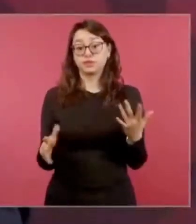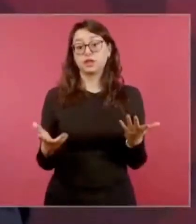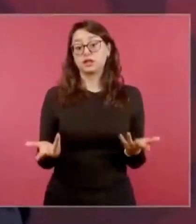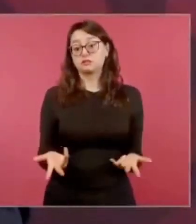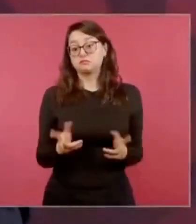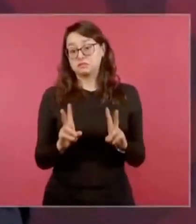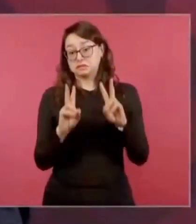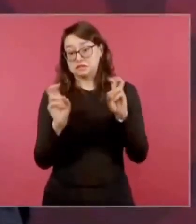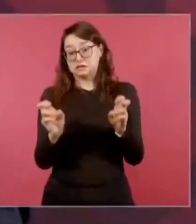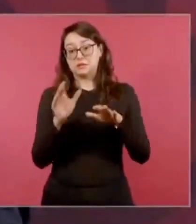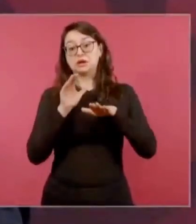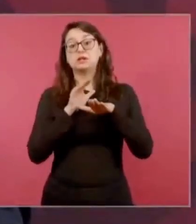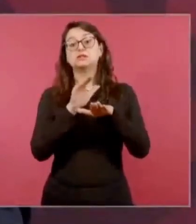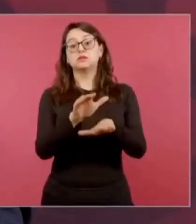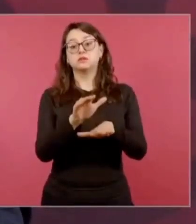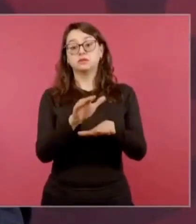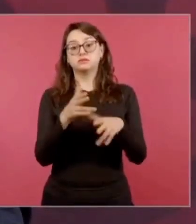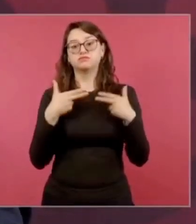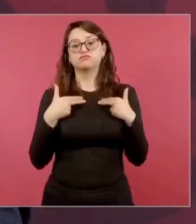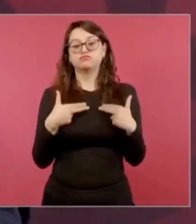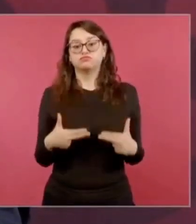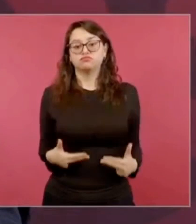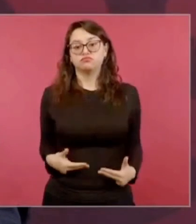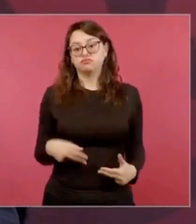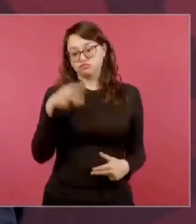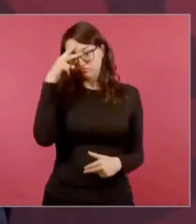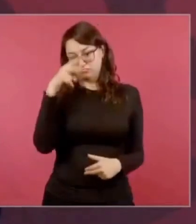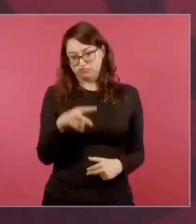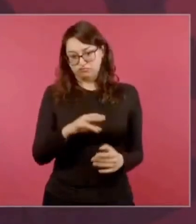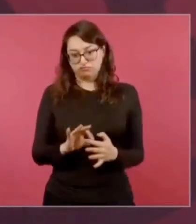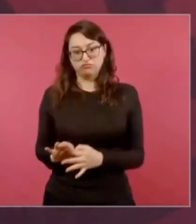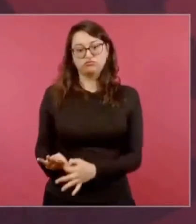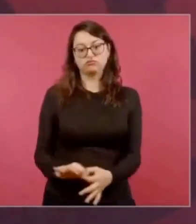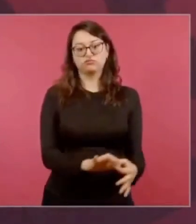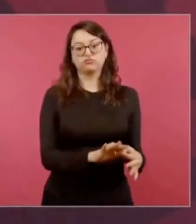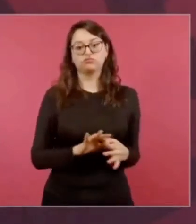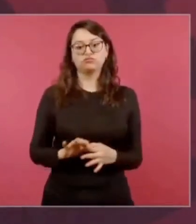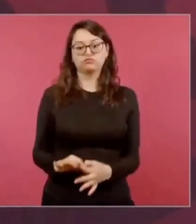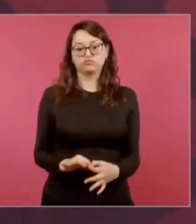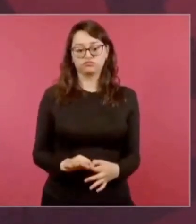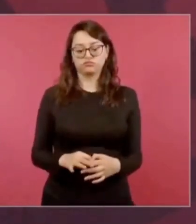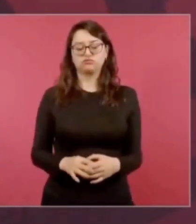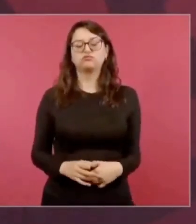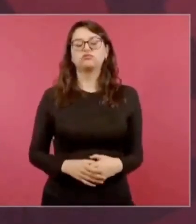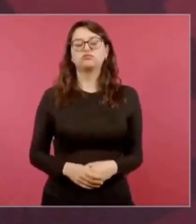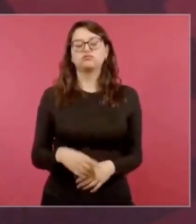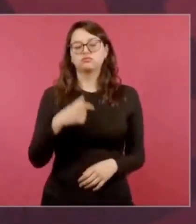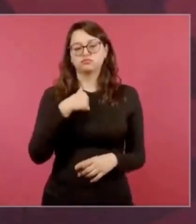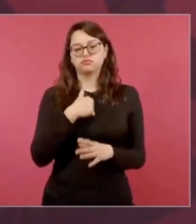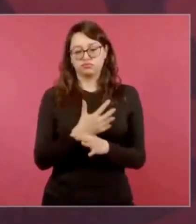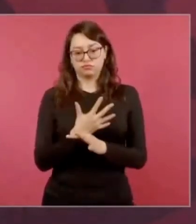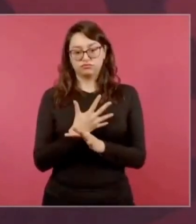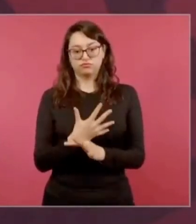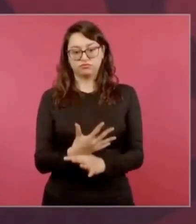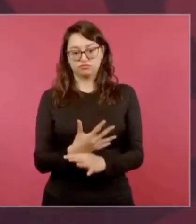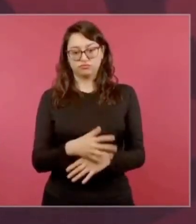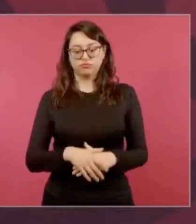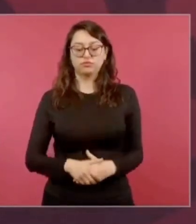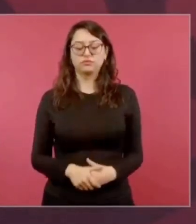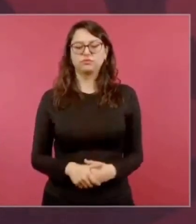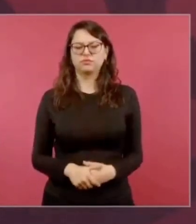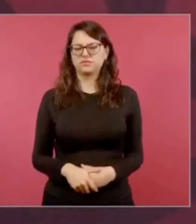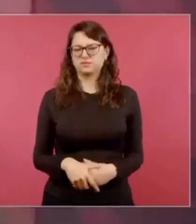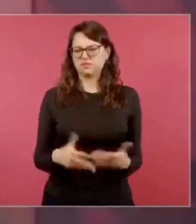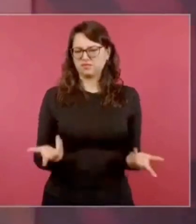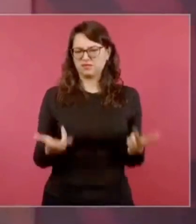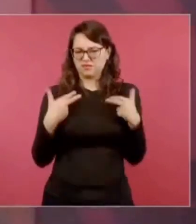yo escribo lo siguiente: el humanismo mexicano se sostiene en perfecto equilibrio